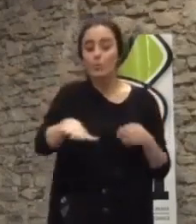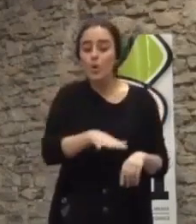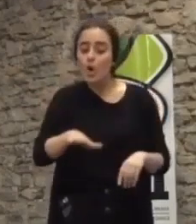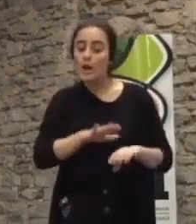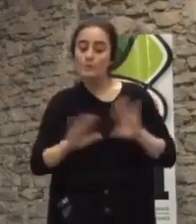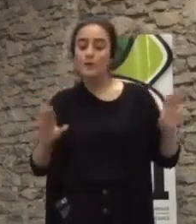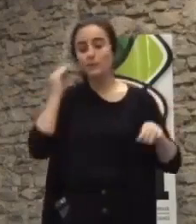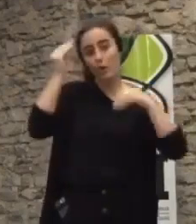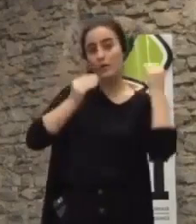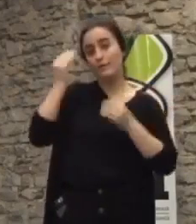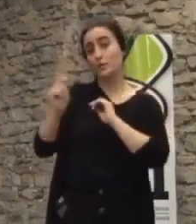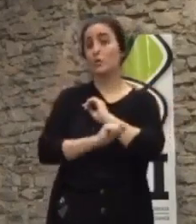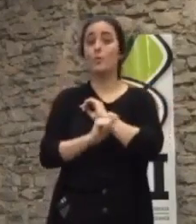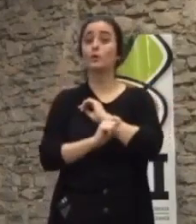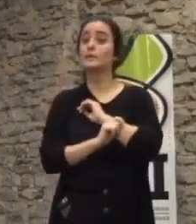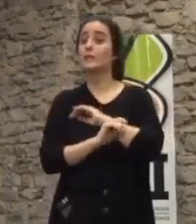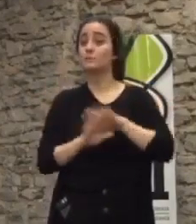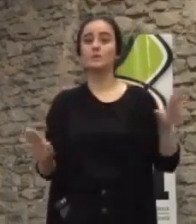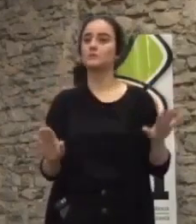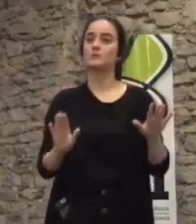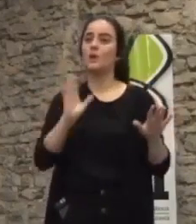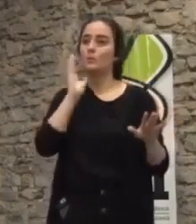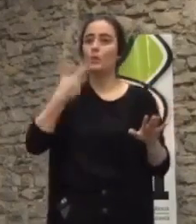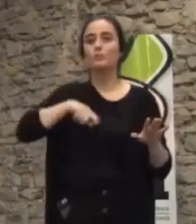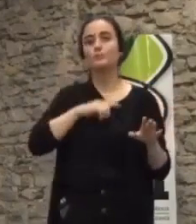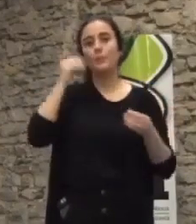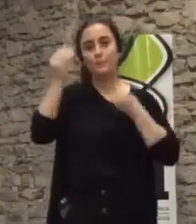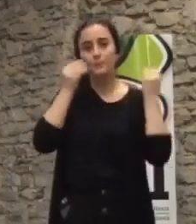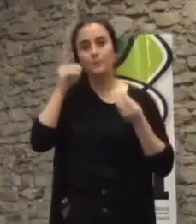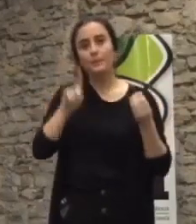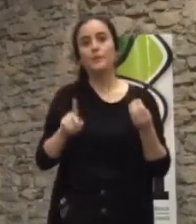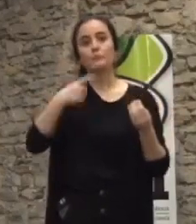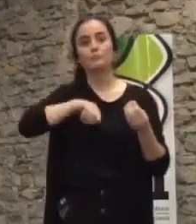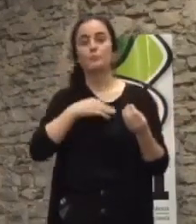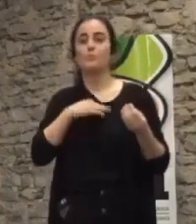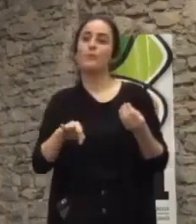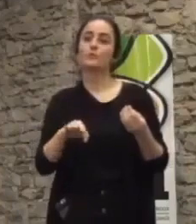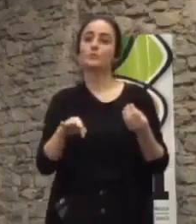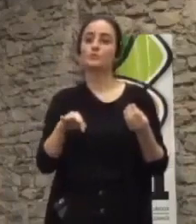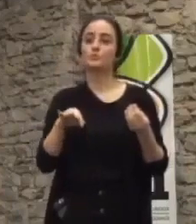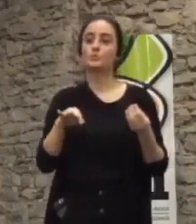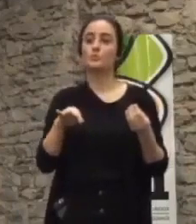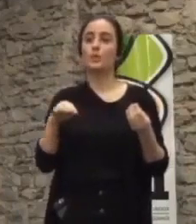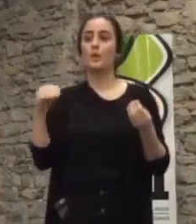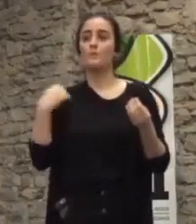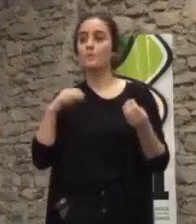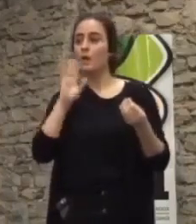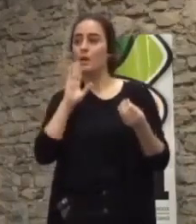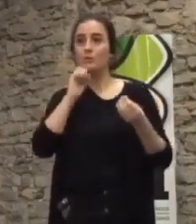la reflexión como estrategias antirrumores, porque creíamos que podíamos tener, con todo ese plantel de instituciones